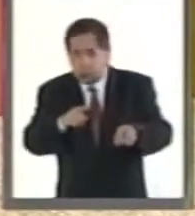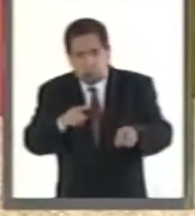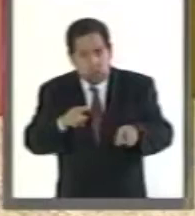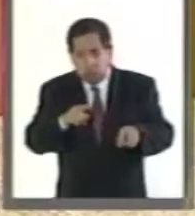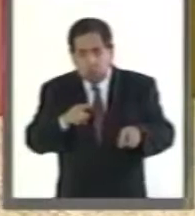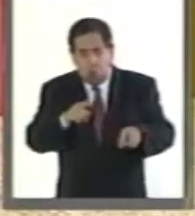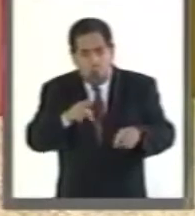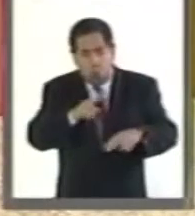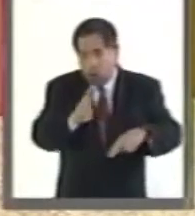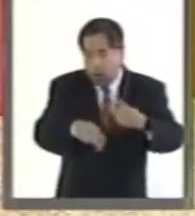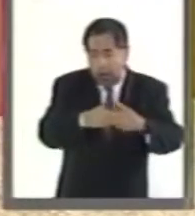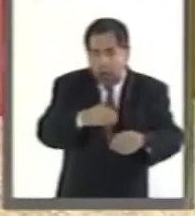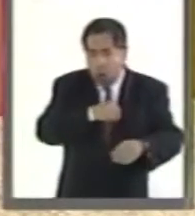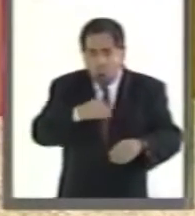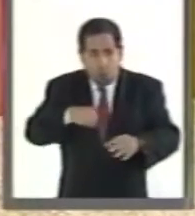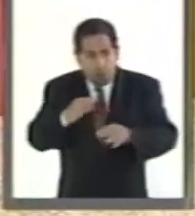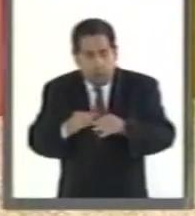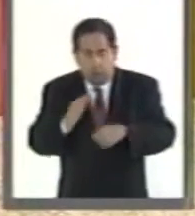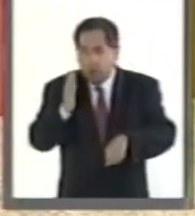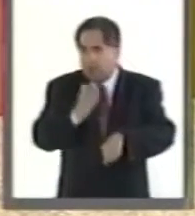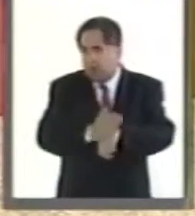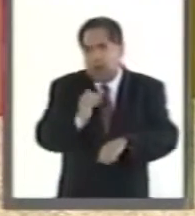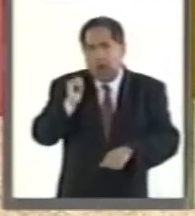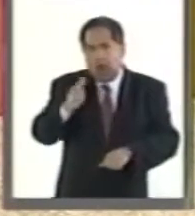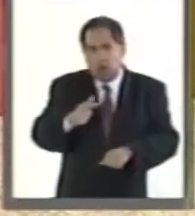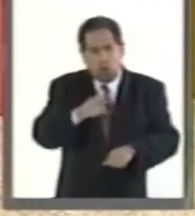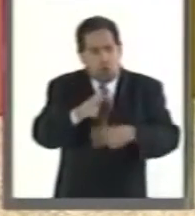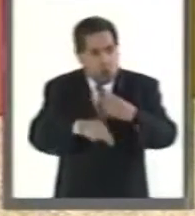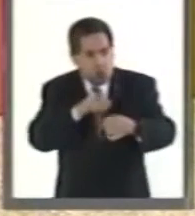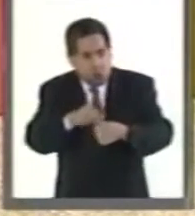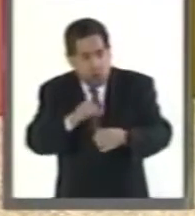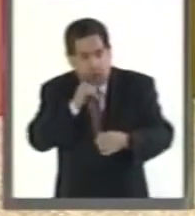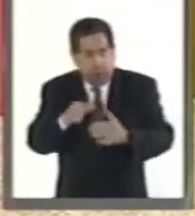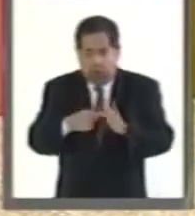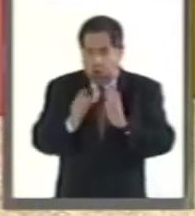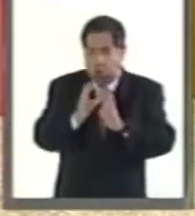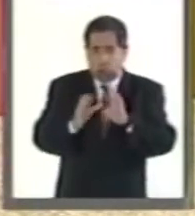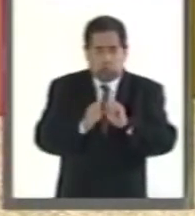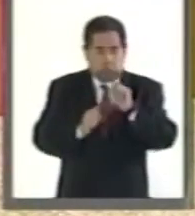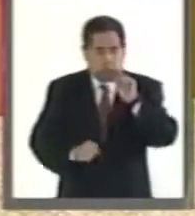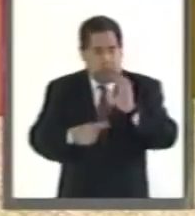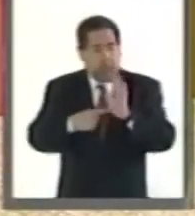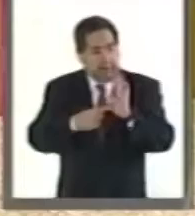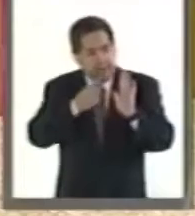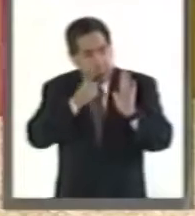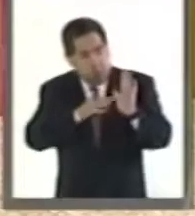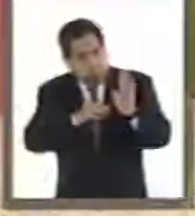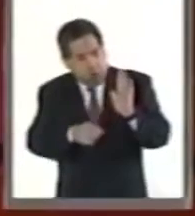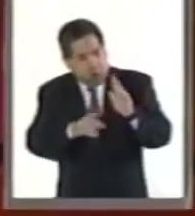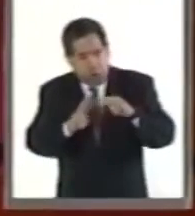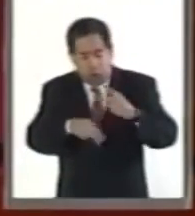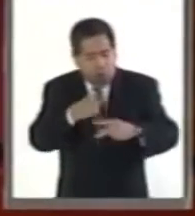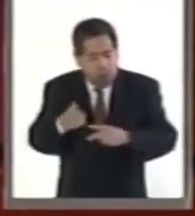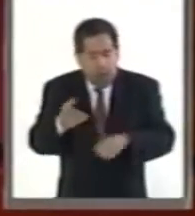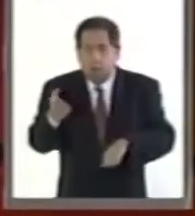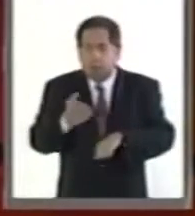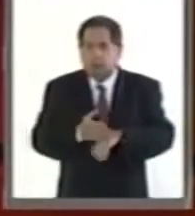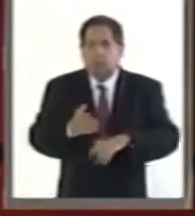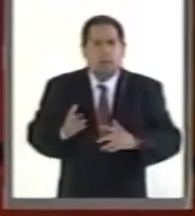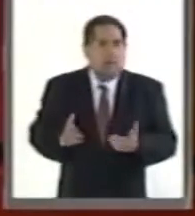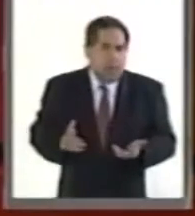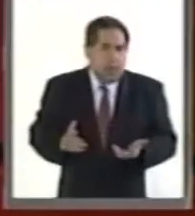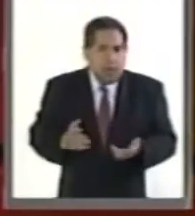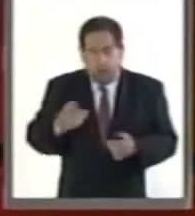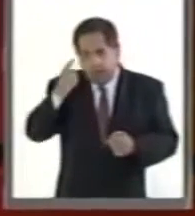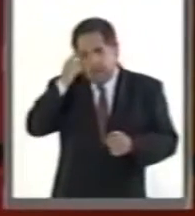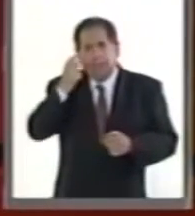cumpla con la obligación de votar que está prevista en nuestra Constitución. Ello permitirá